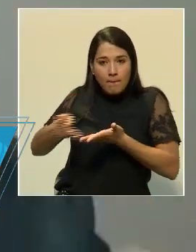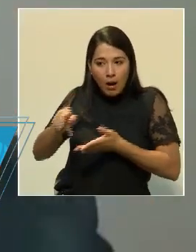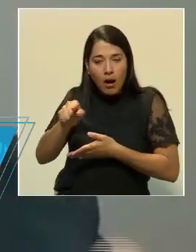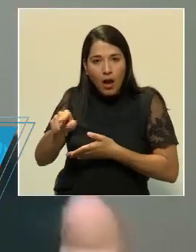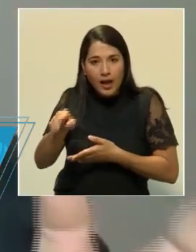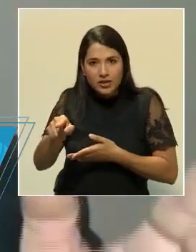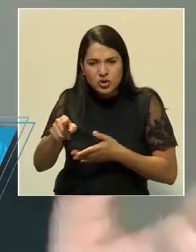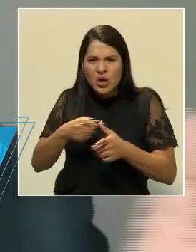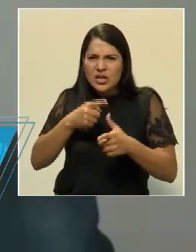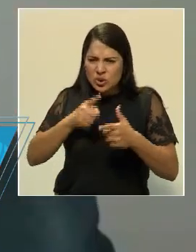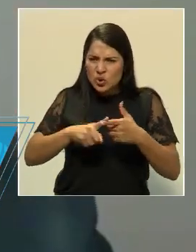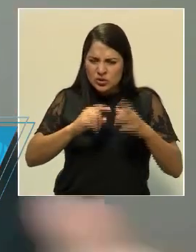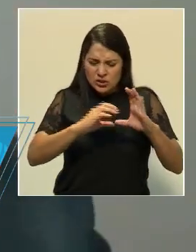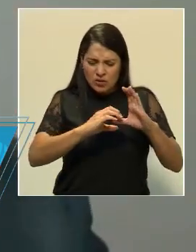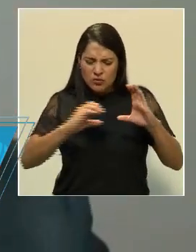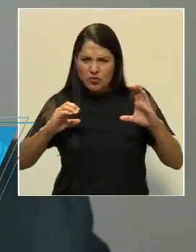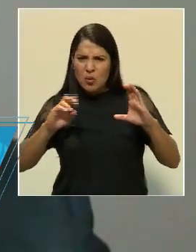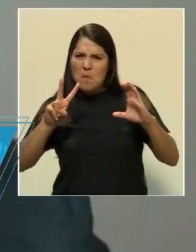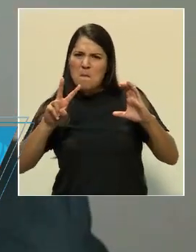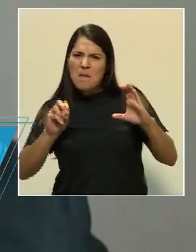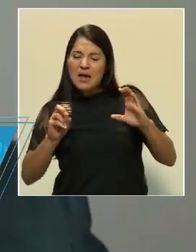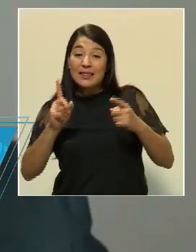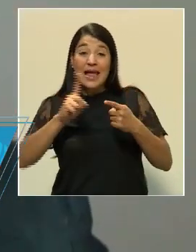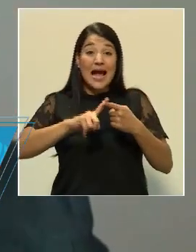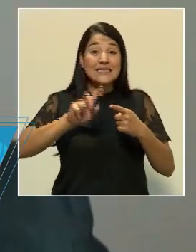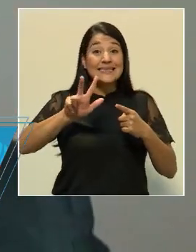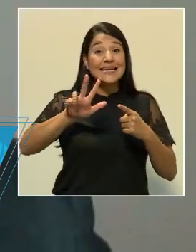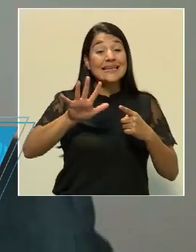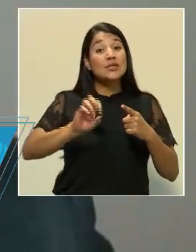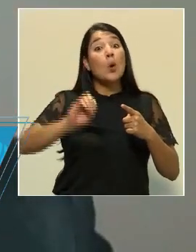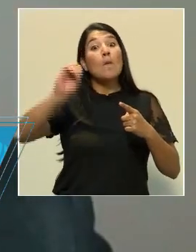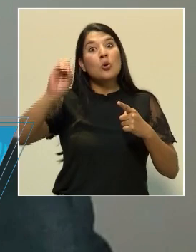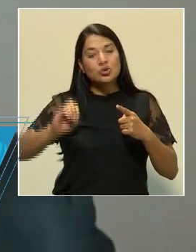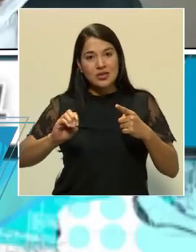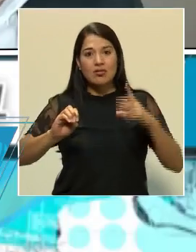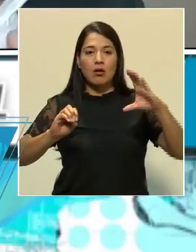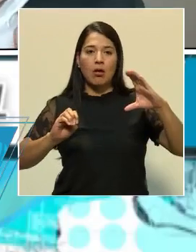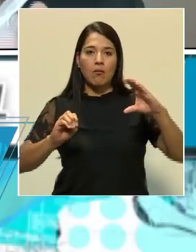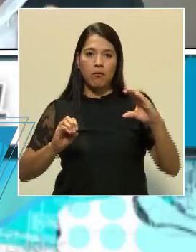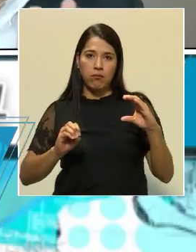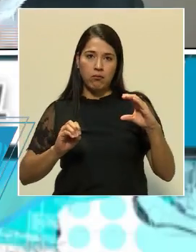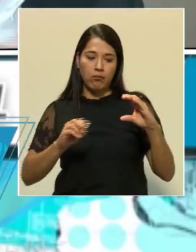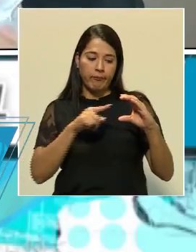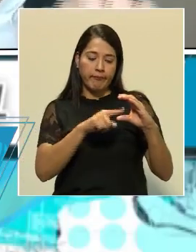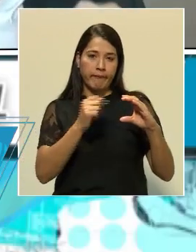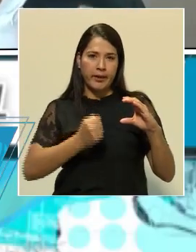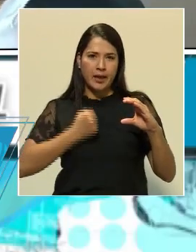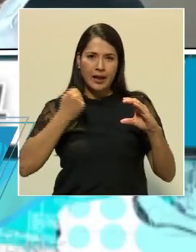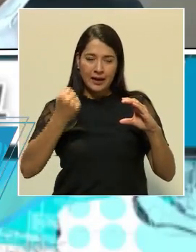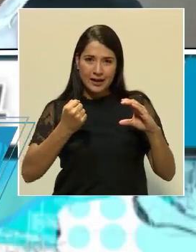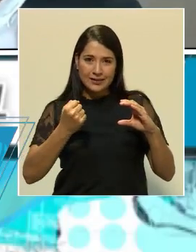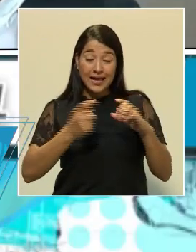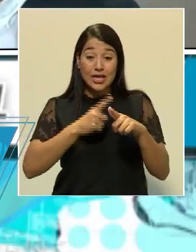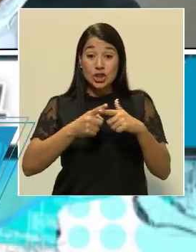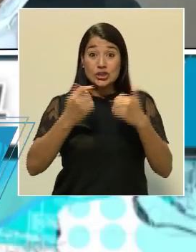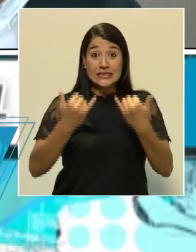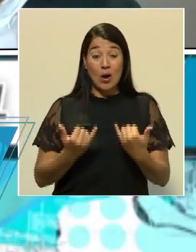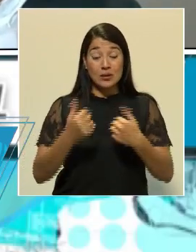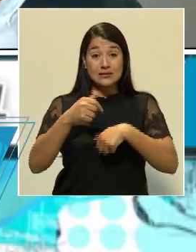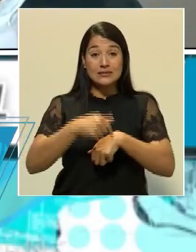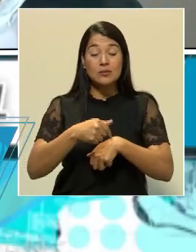un 20 hasta un 35% de las ventas. Entonces, en este